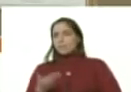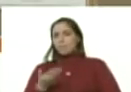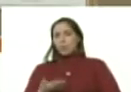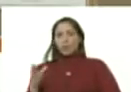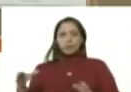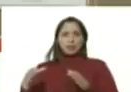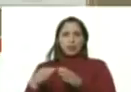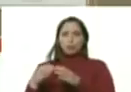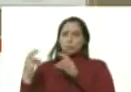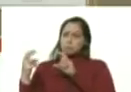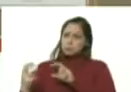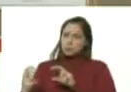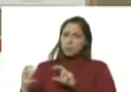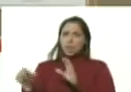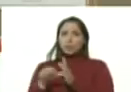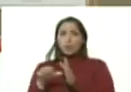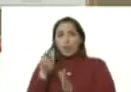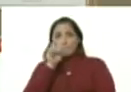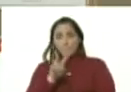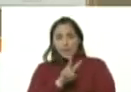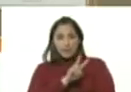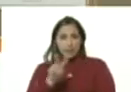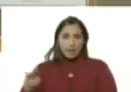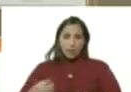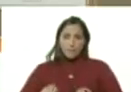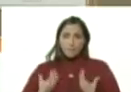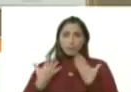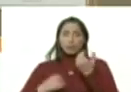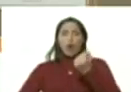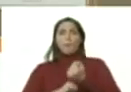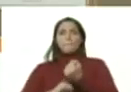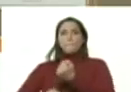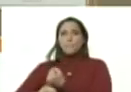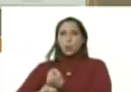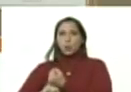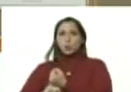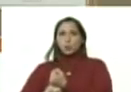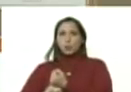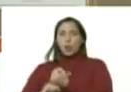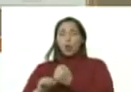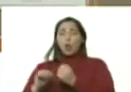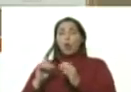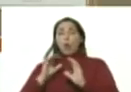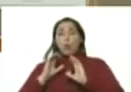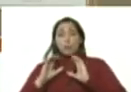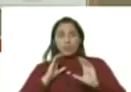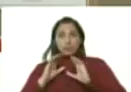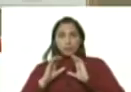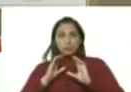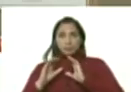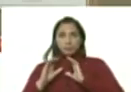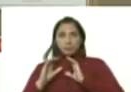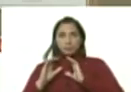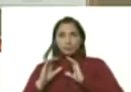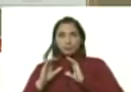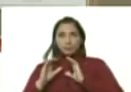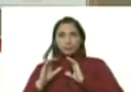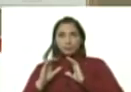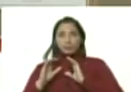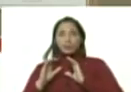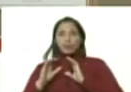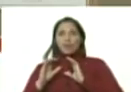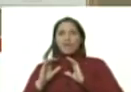franca, donde el Vaticano expresó su apoyo a las conversaciones del método